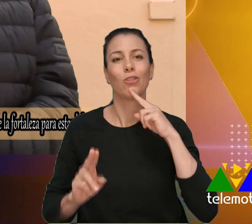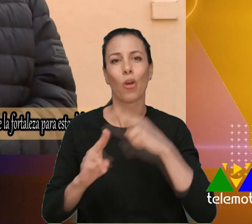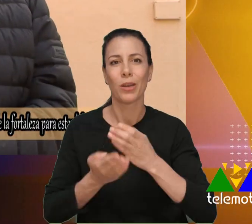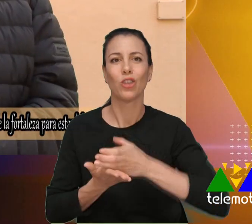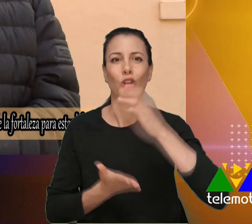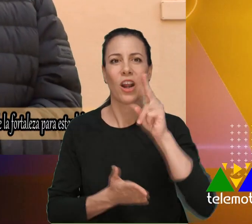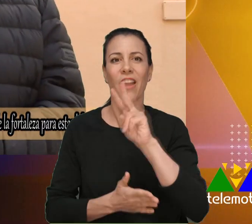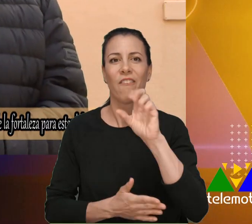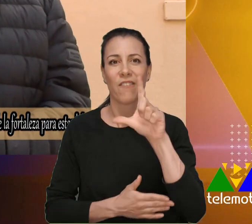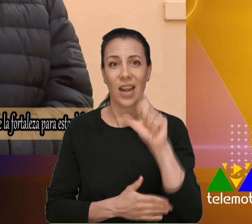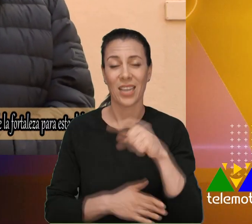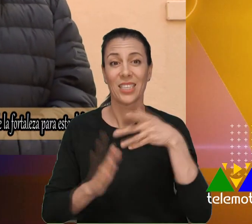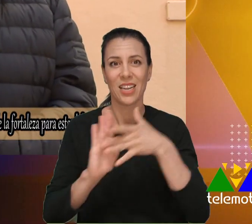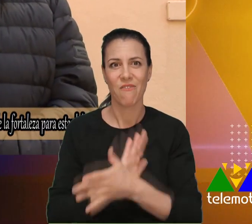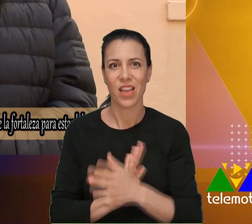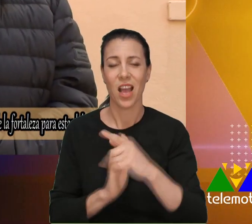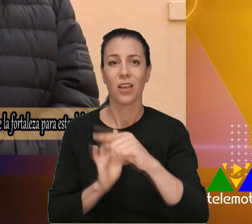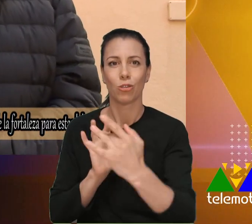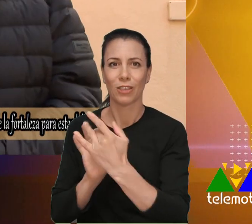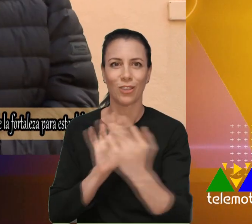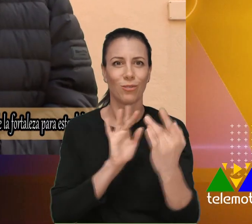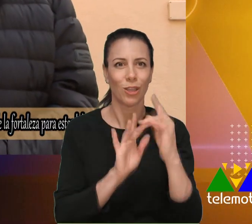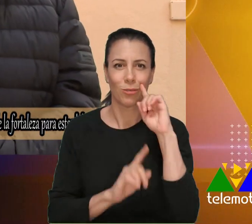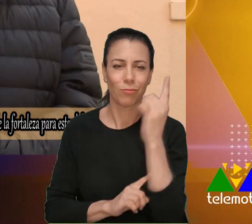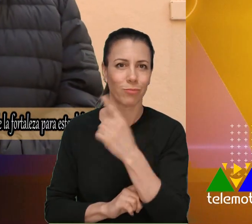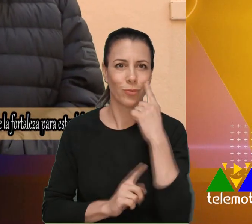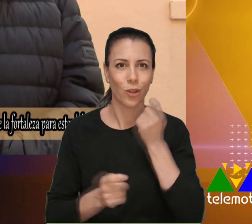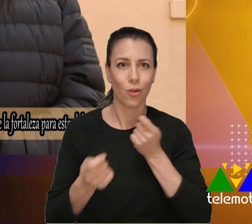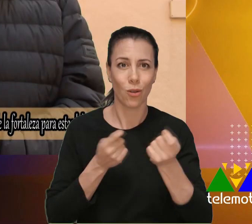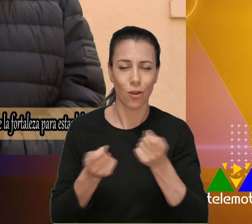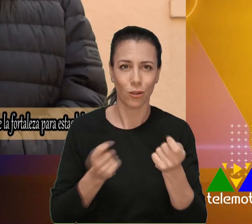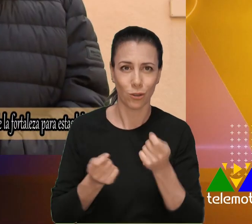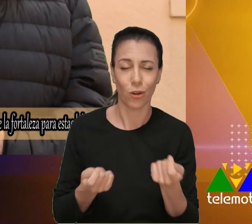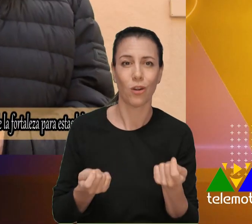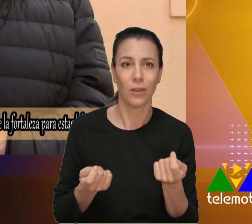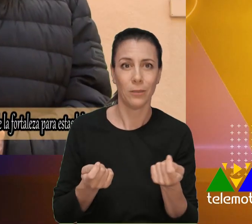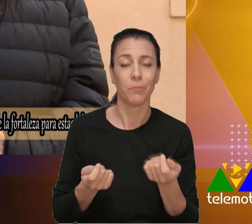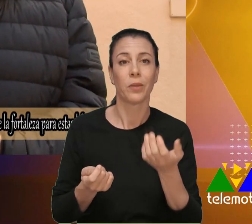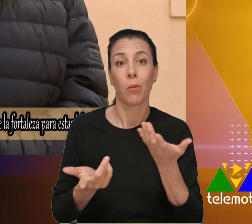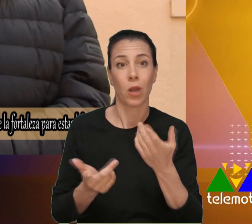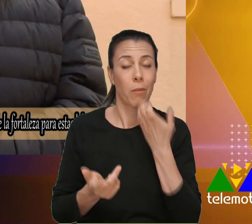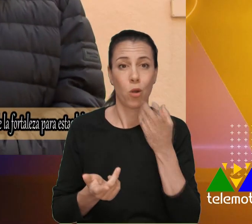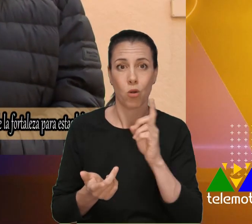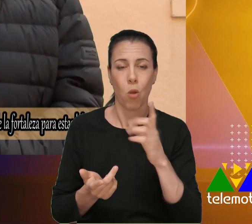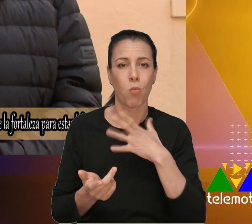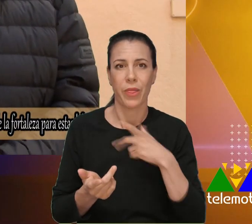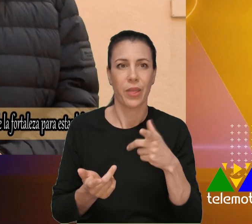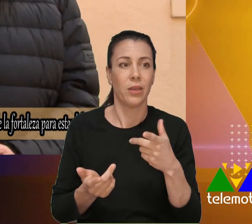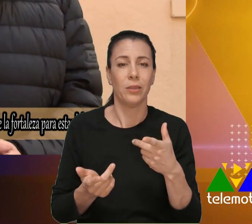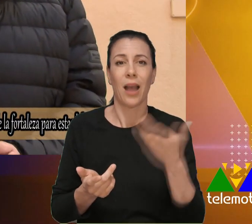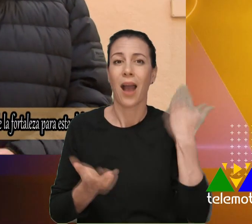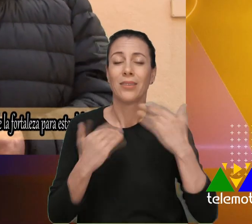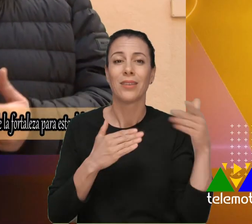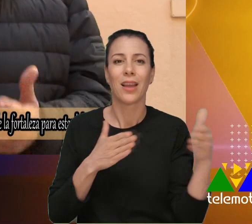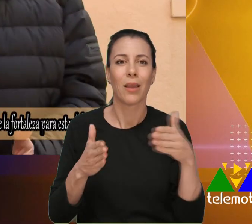casas alrededor, porque una de las cosas principales de una fortaleza es que no tengas casas alrededor, porque si no se suben a las casas alrededor y, como decían en